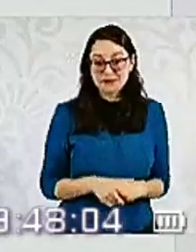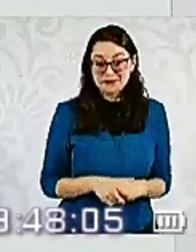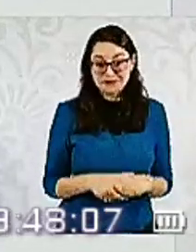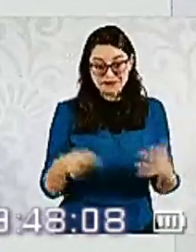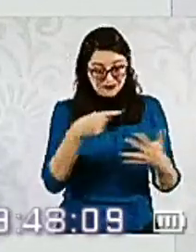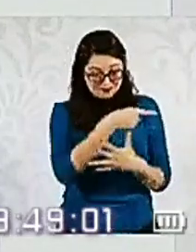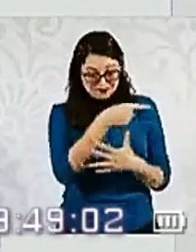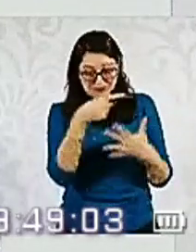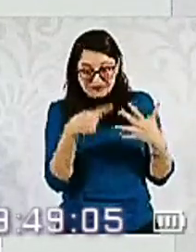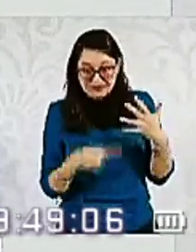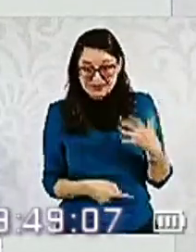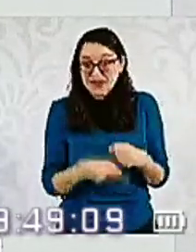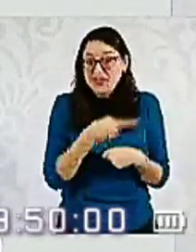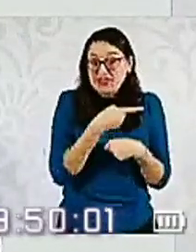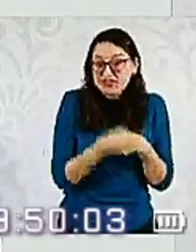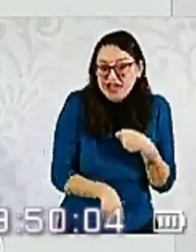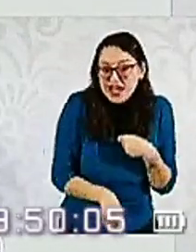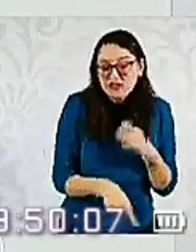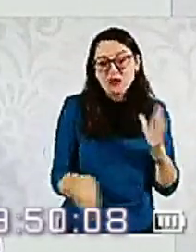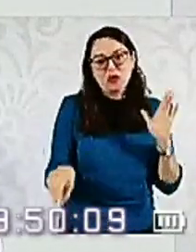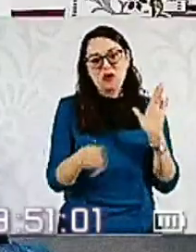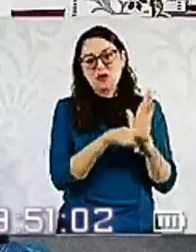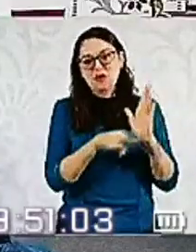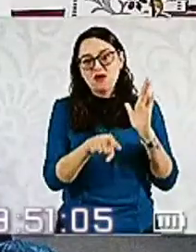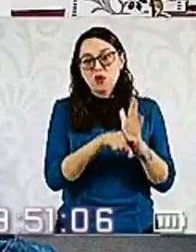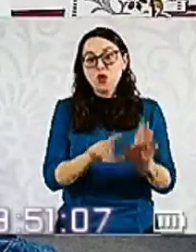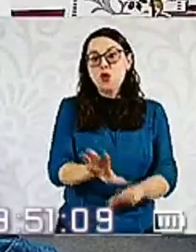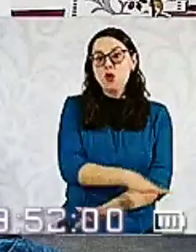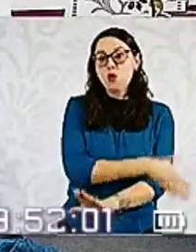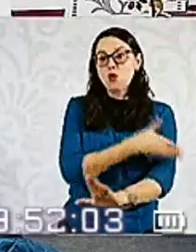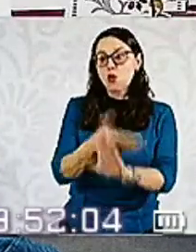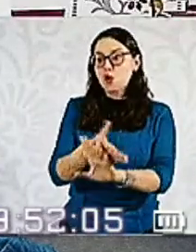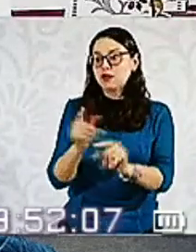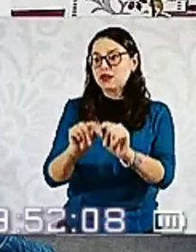afectaciones a la vida pública y al bienestar de la